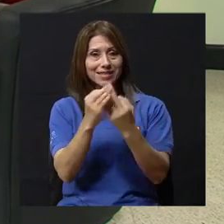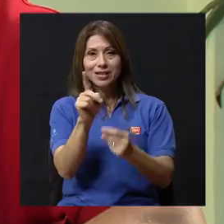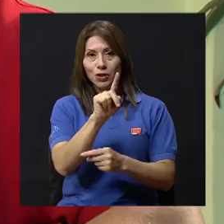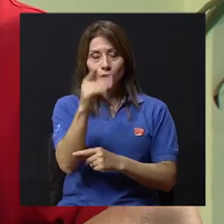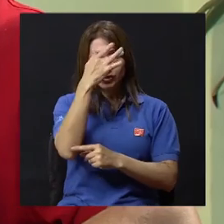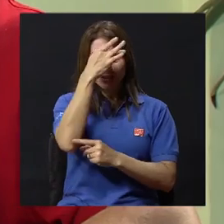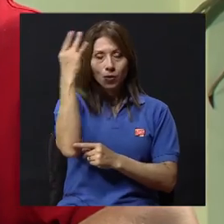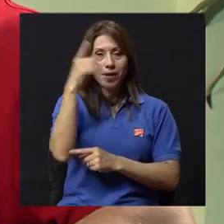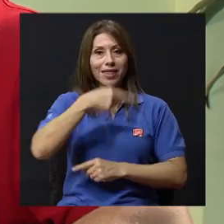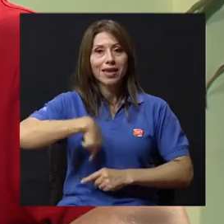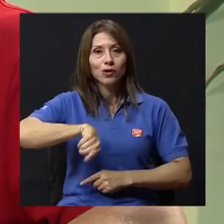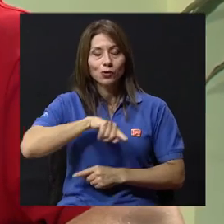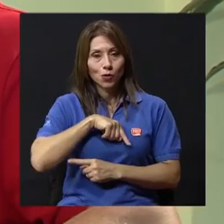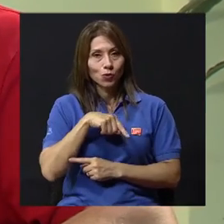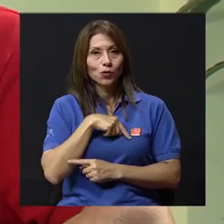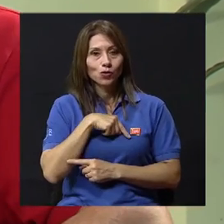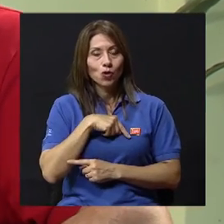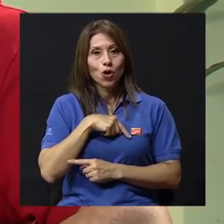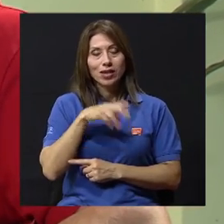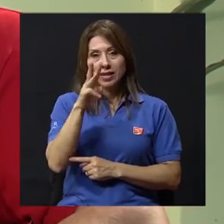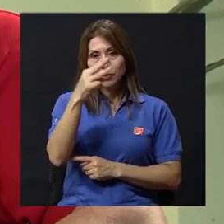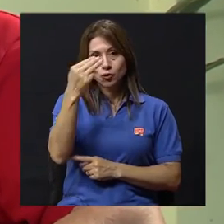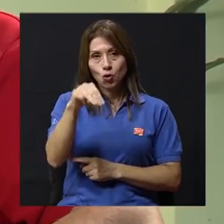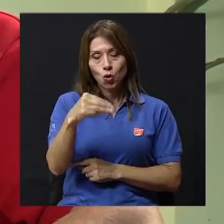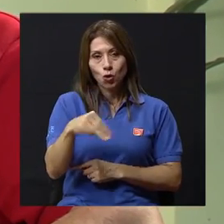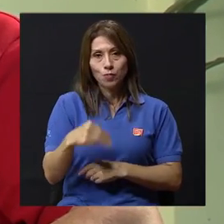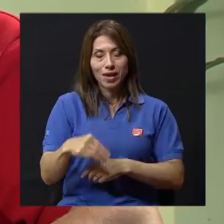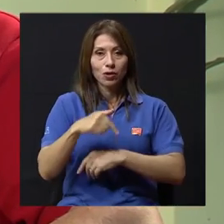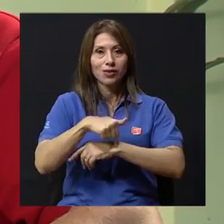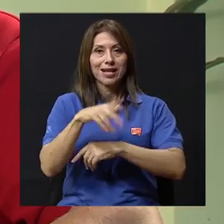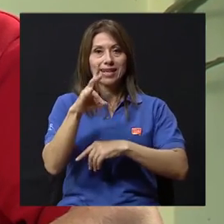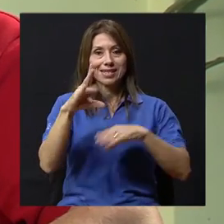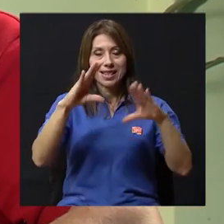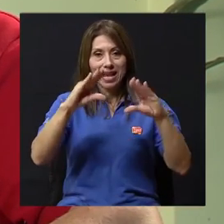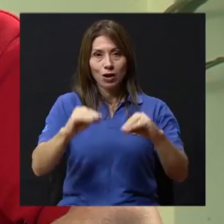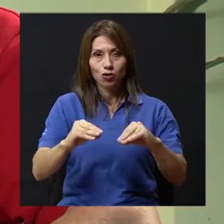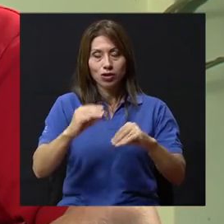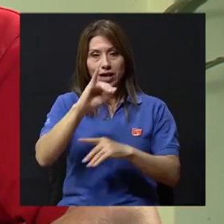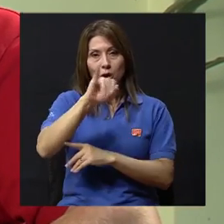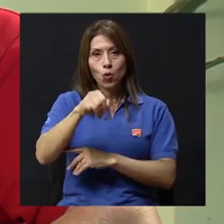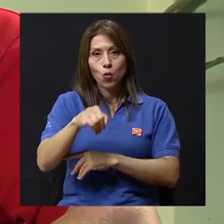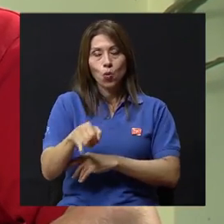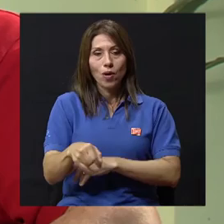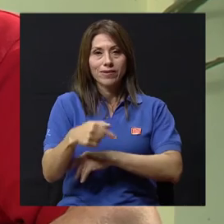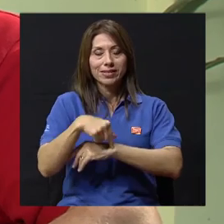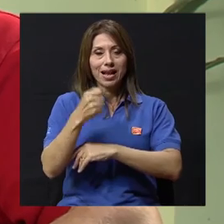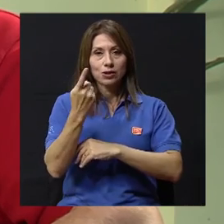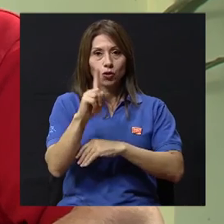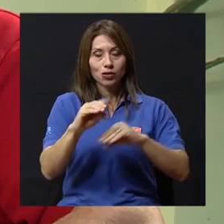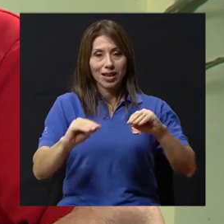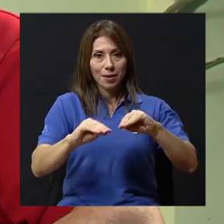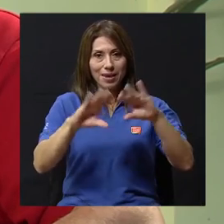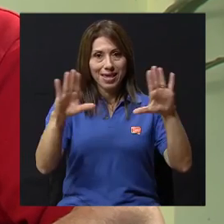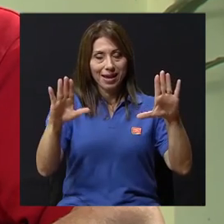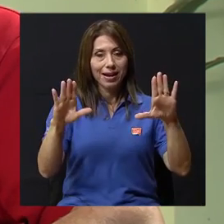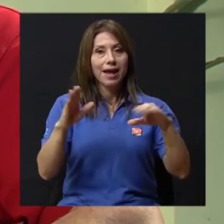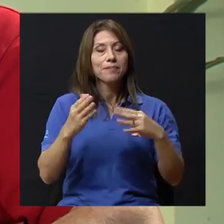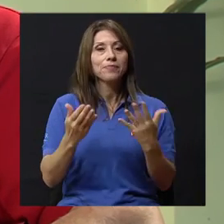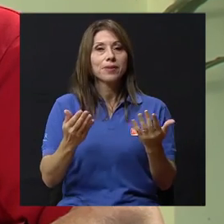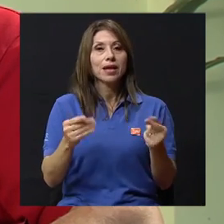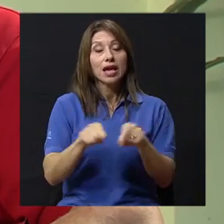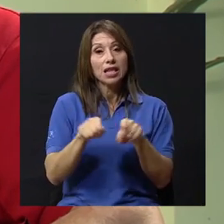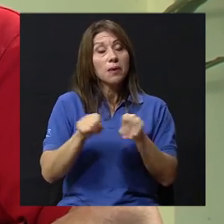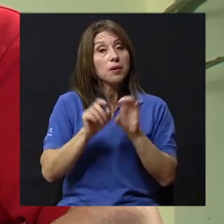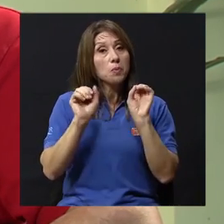no se les olvide que nosotros estamos todos los miércoles a las 7 de la noche, los jueves a las 11 de la mañana,